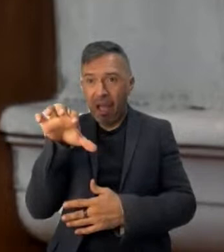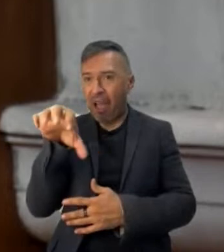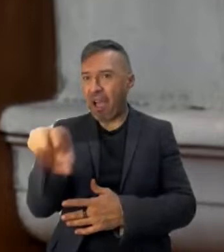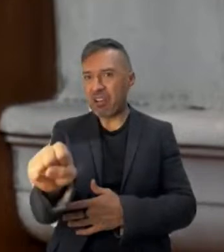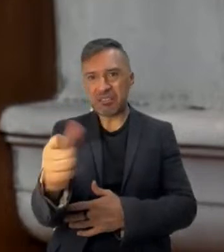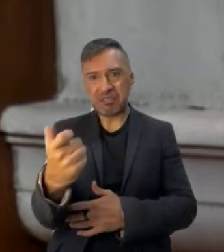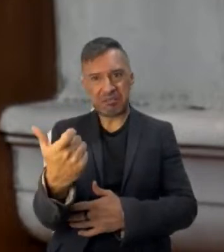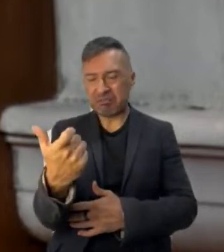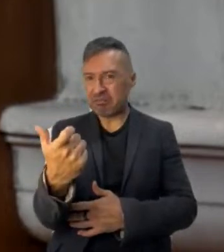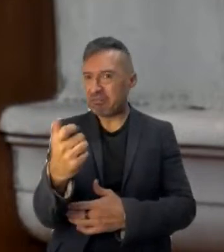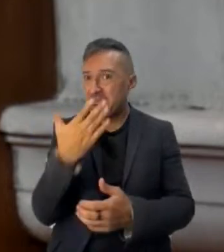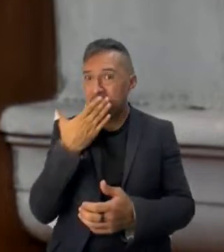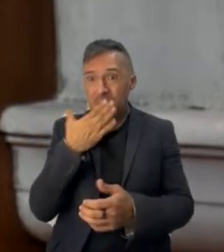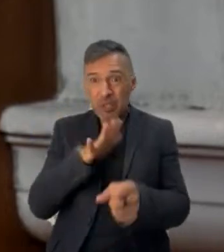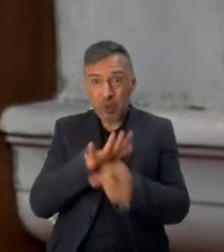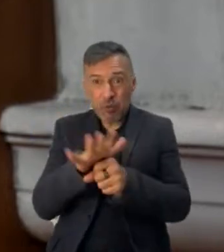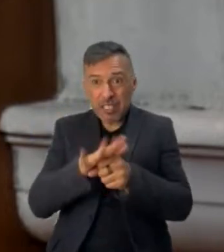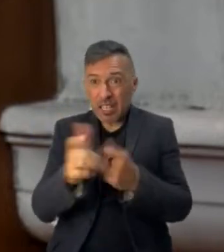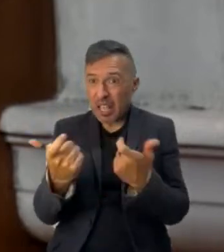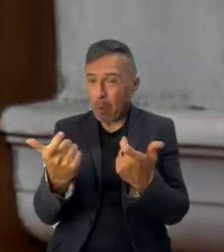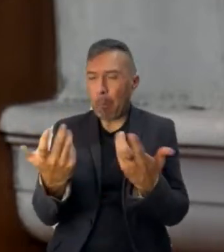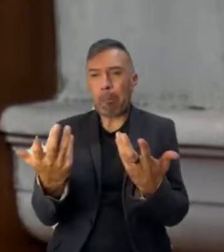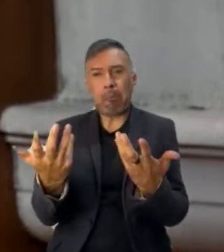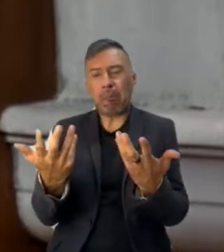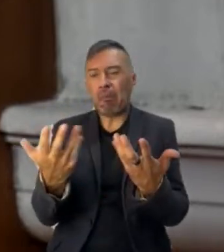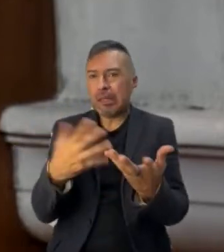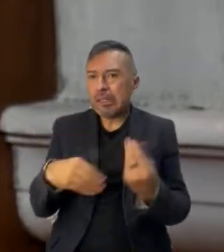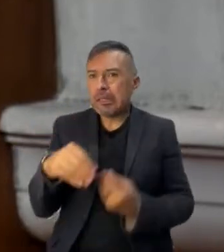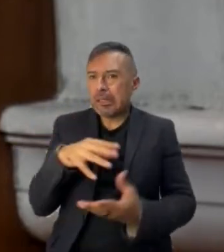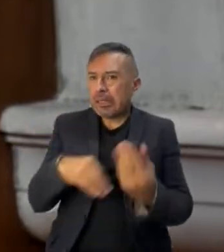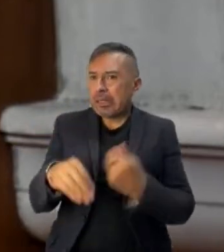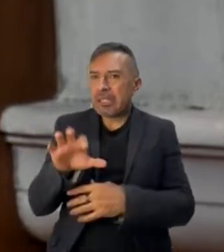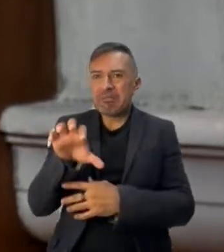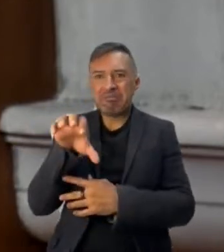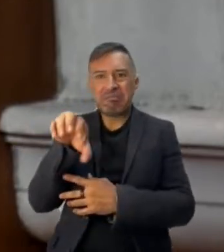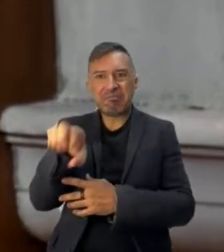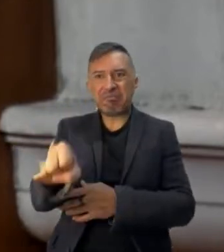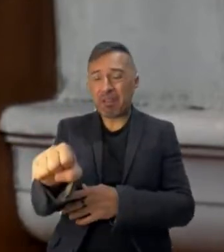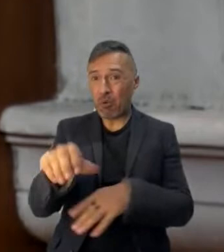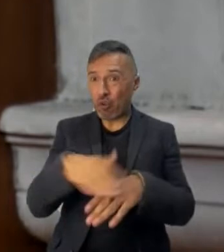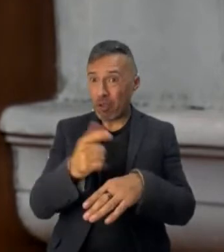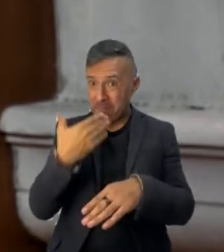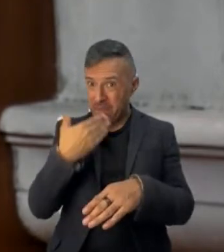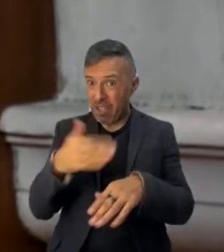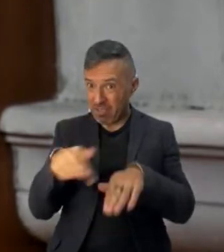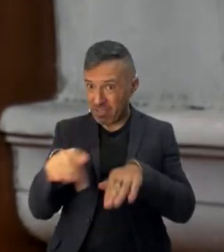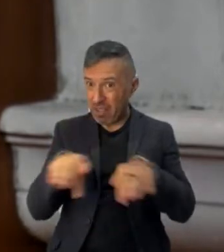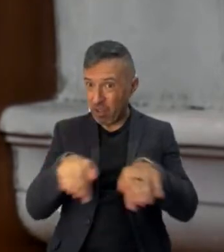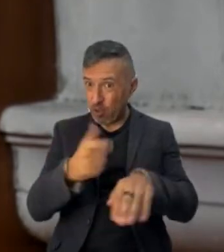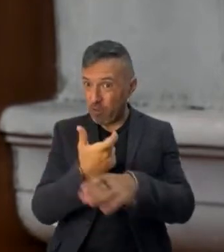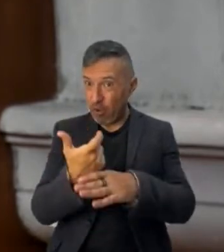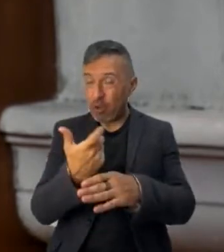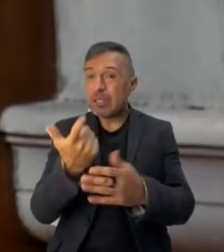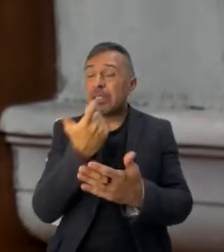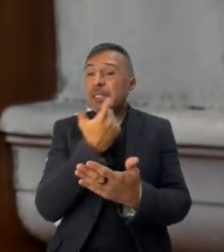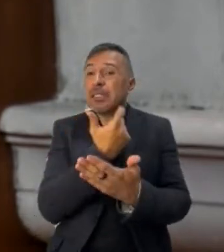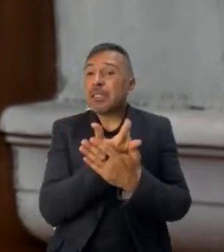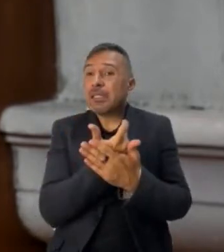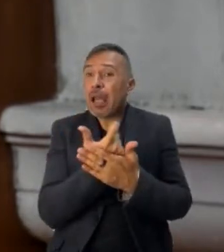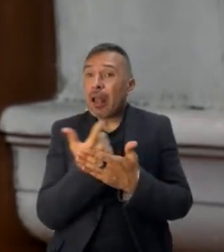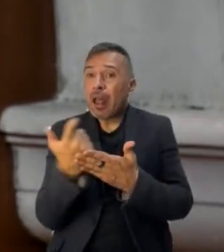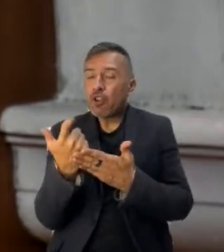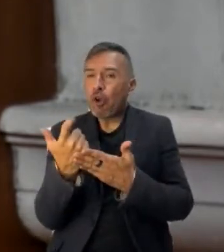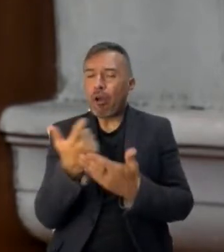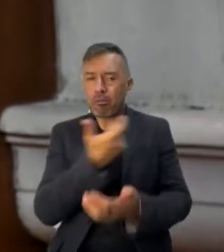con un trabajo digno, es decir, carecen de un salario que les garantice